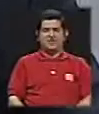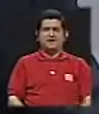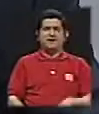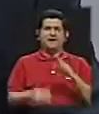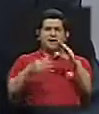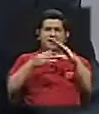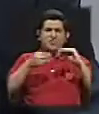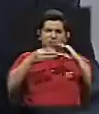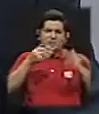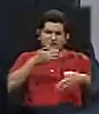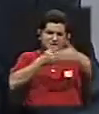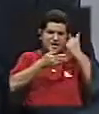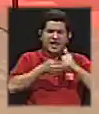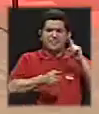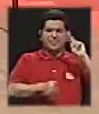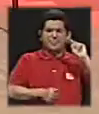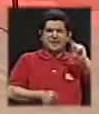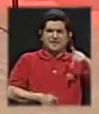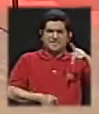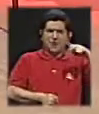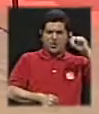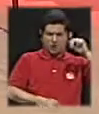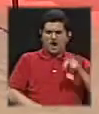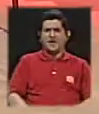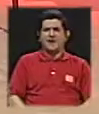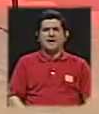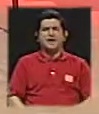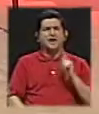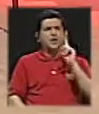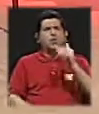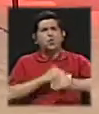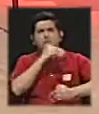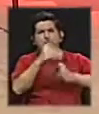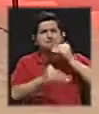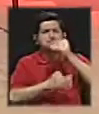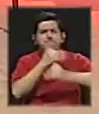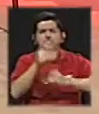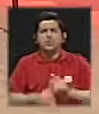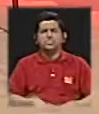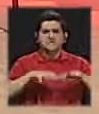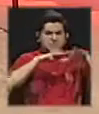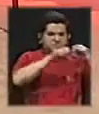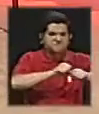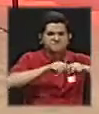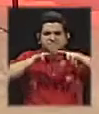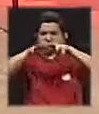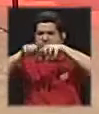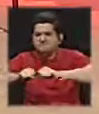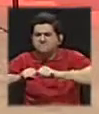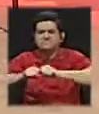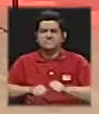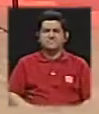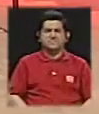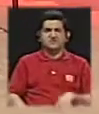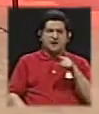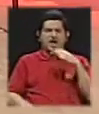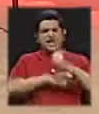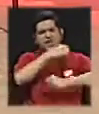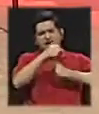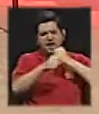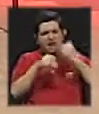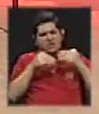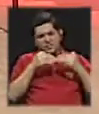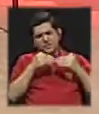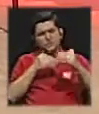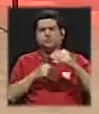comentaba Paolo en el primer bloque que ha habido un paulatino proceso de ocupación a lo largo de los años, en